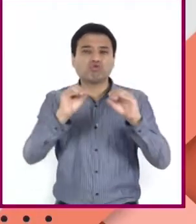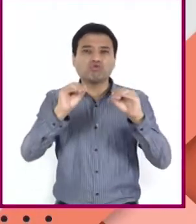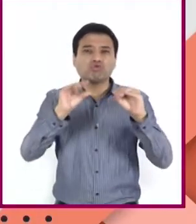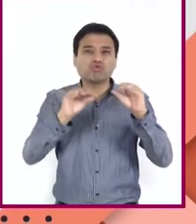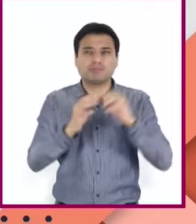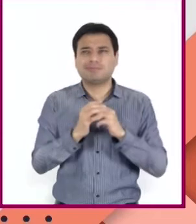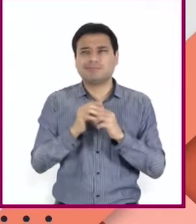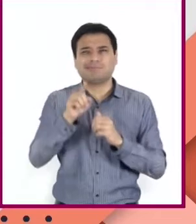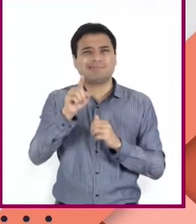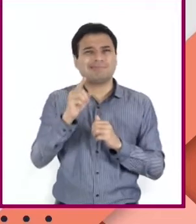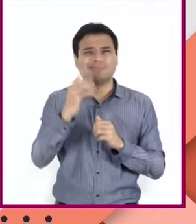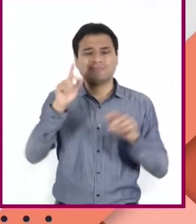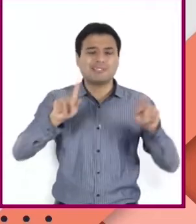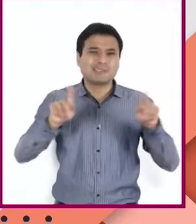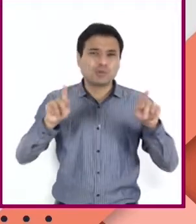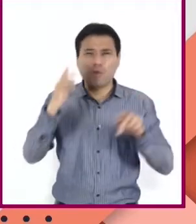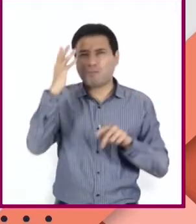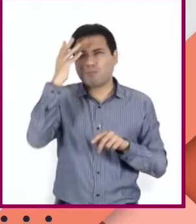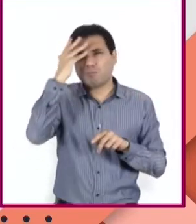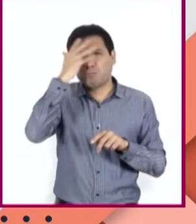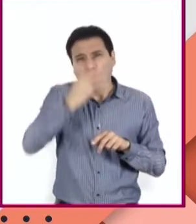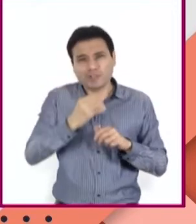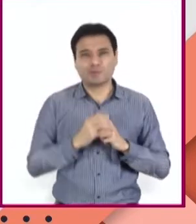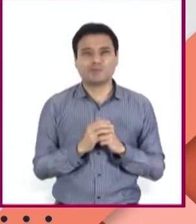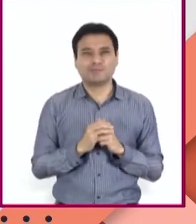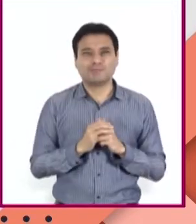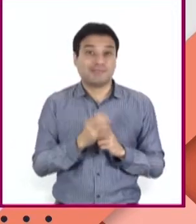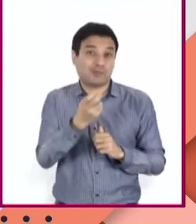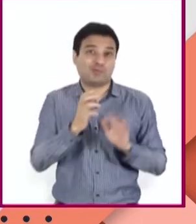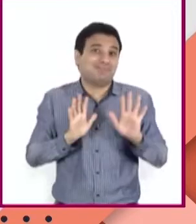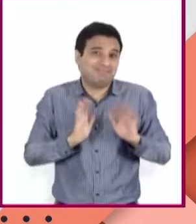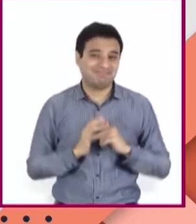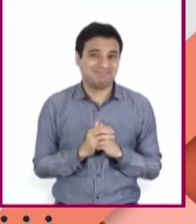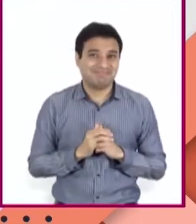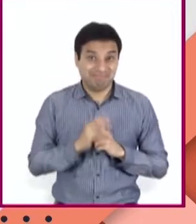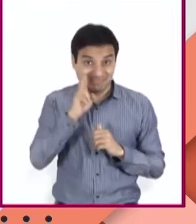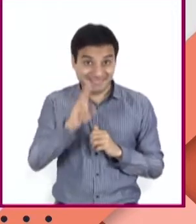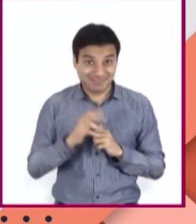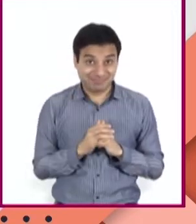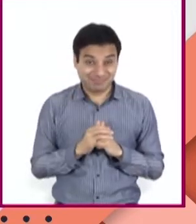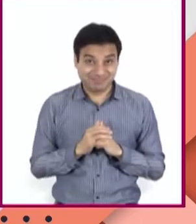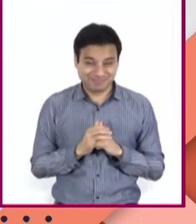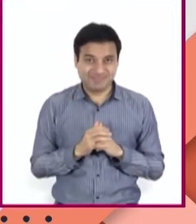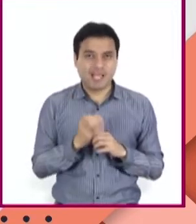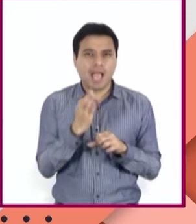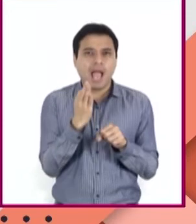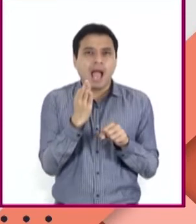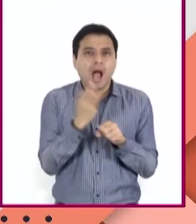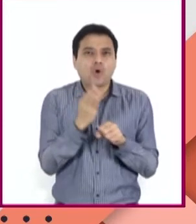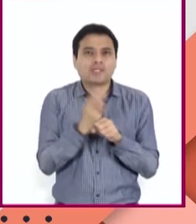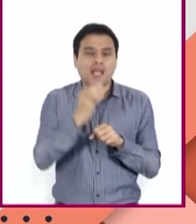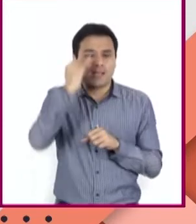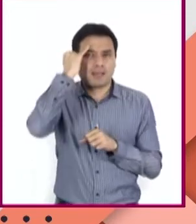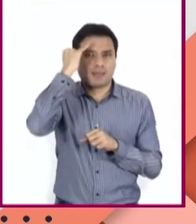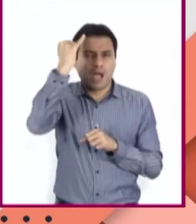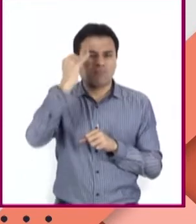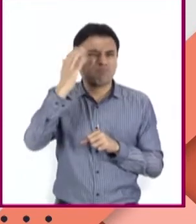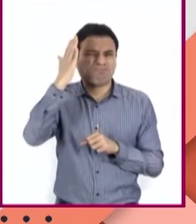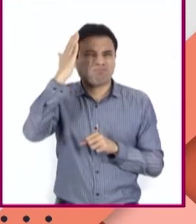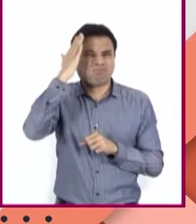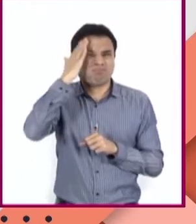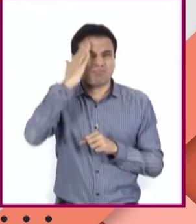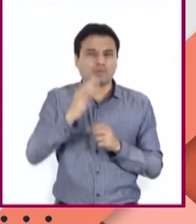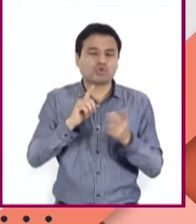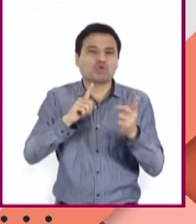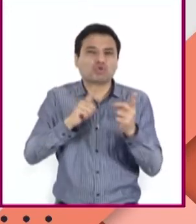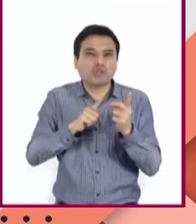maravillosos. La subrayaremos. Como pueden darse cuenta, en esta ocasión la idea primaria se encuentra al